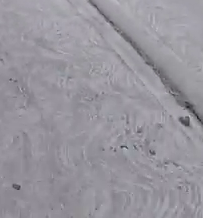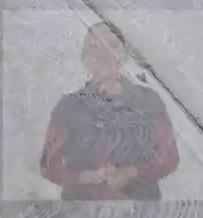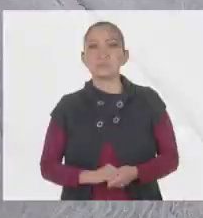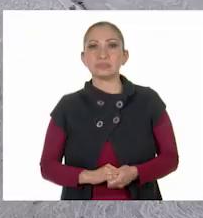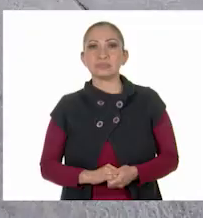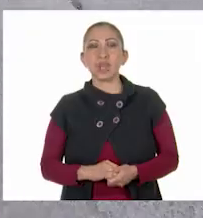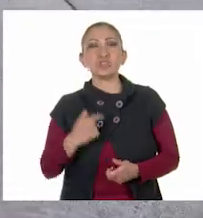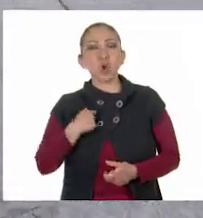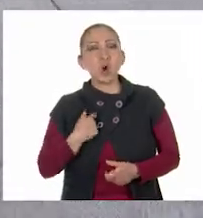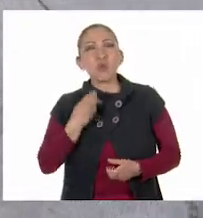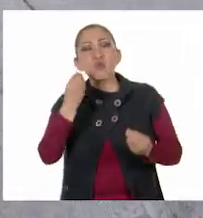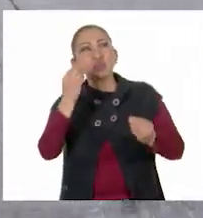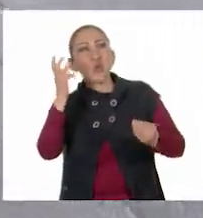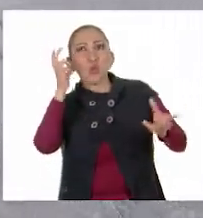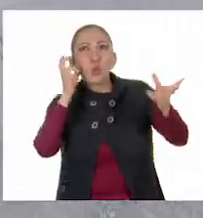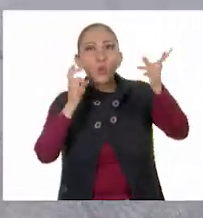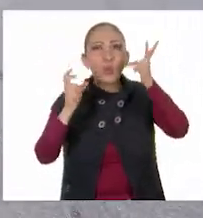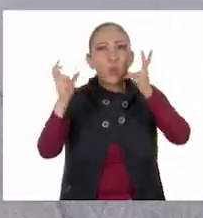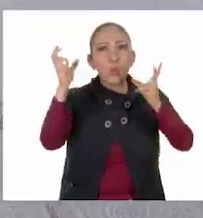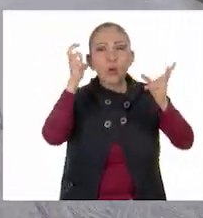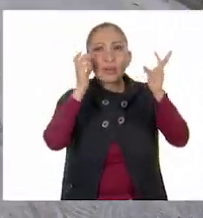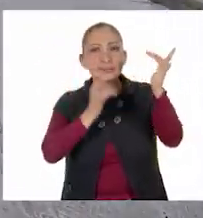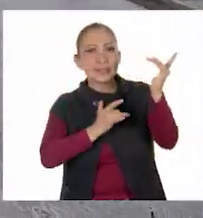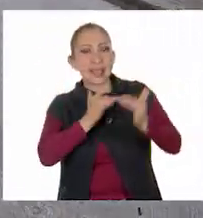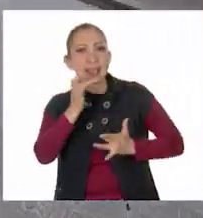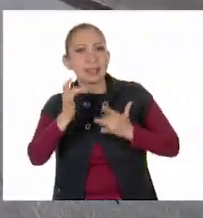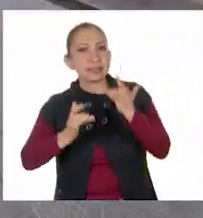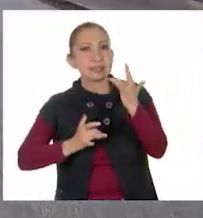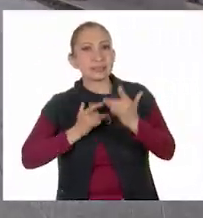Tanto que escuchar, sentir,